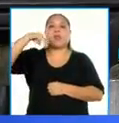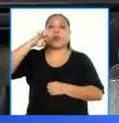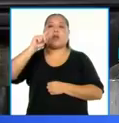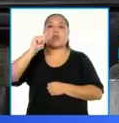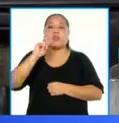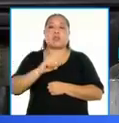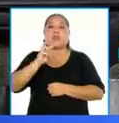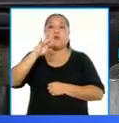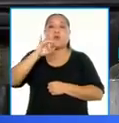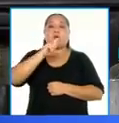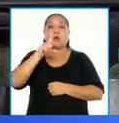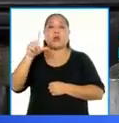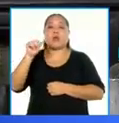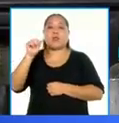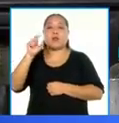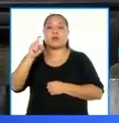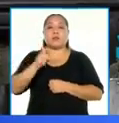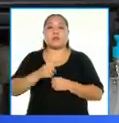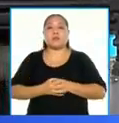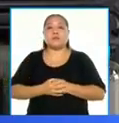Willax.